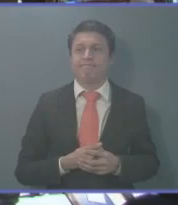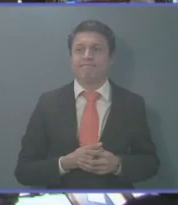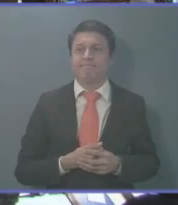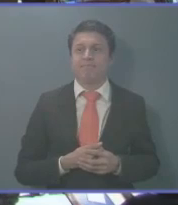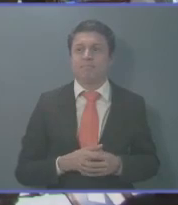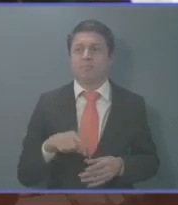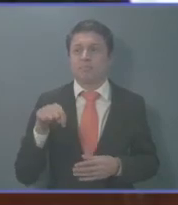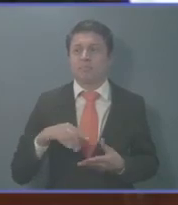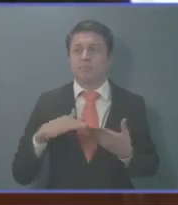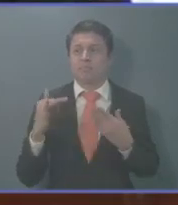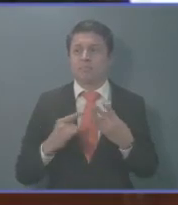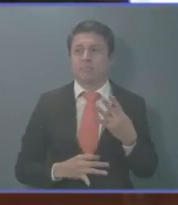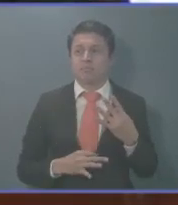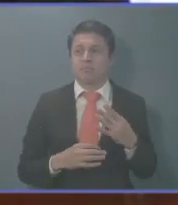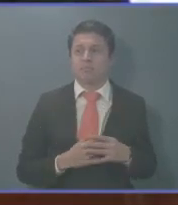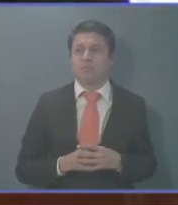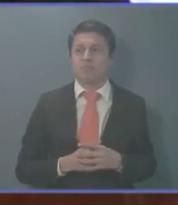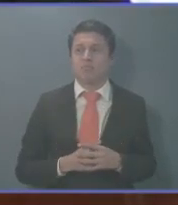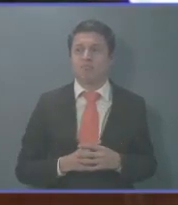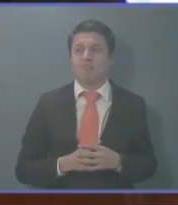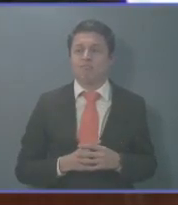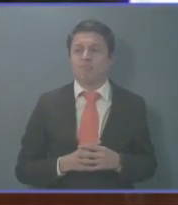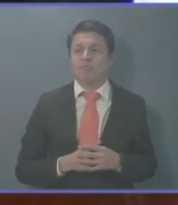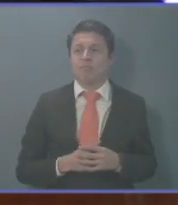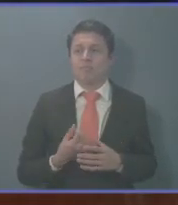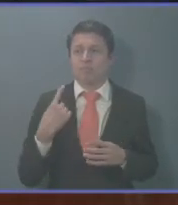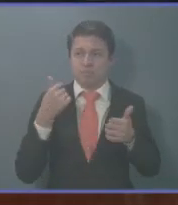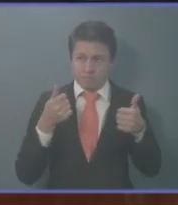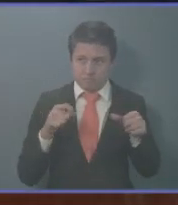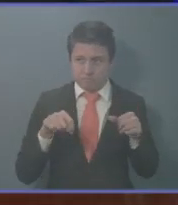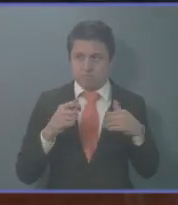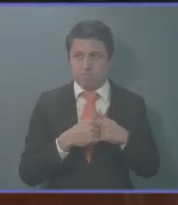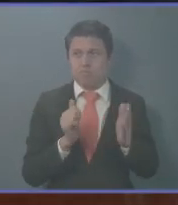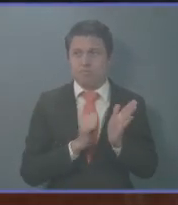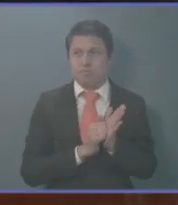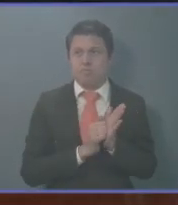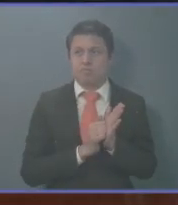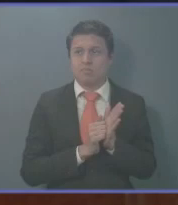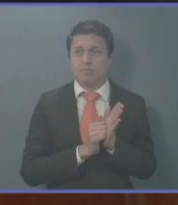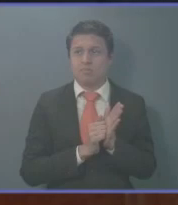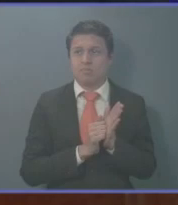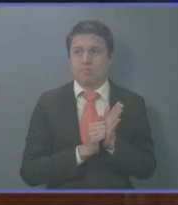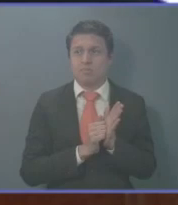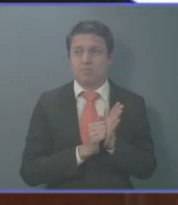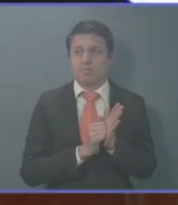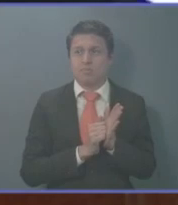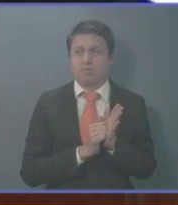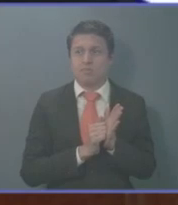Este proyecto de decreto que fue aprobado por esta Asamblea Legislativa